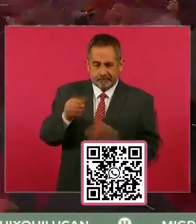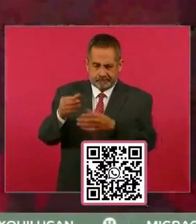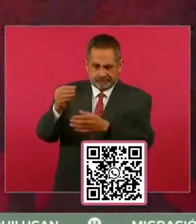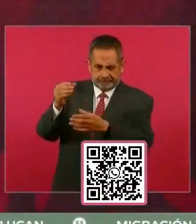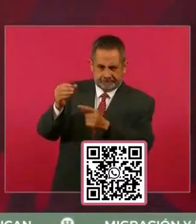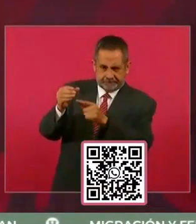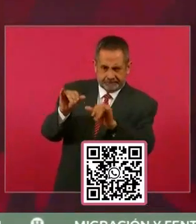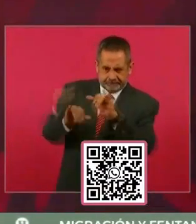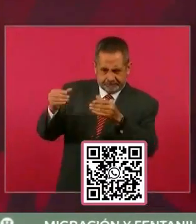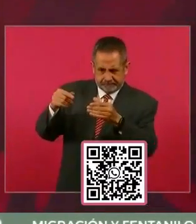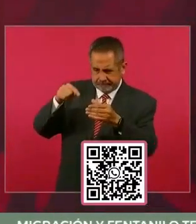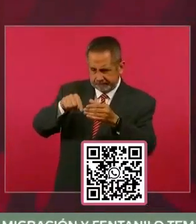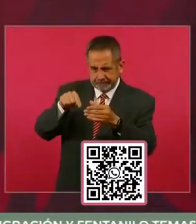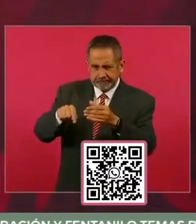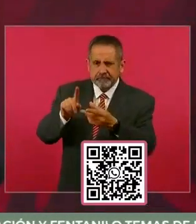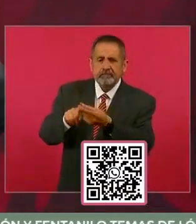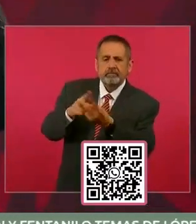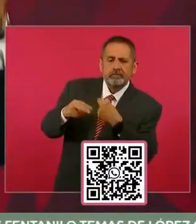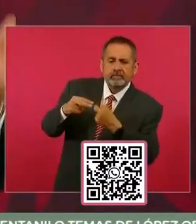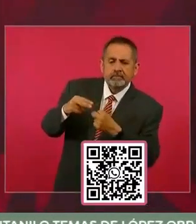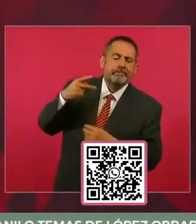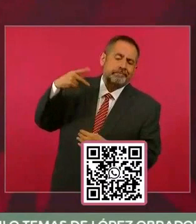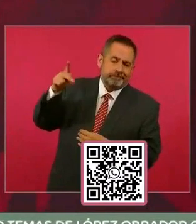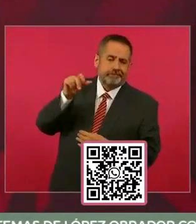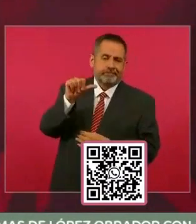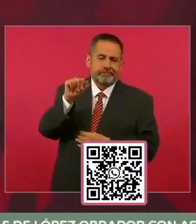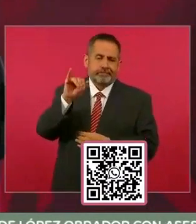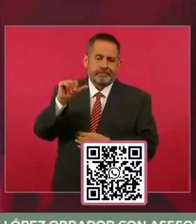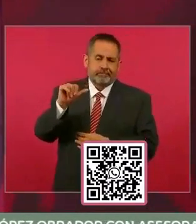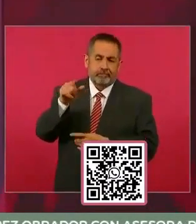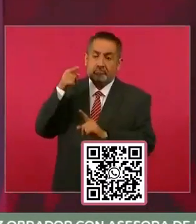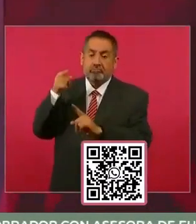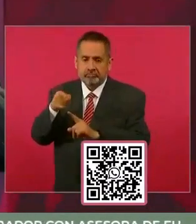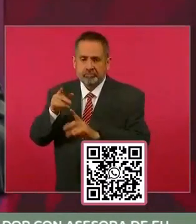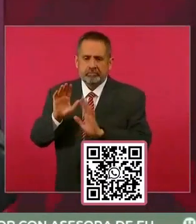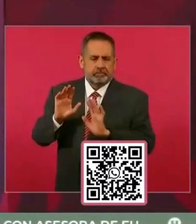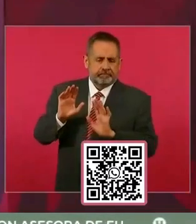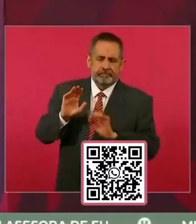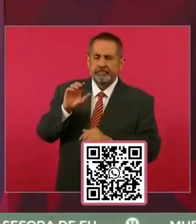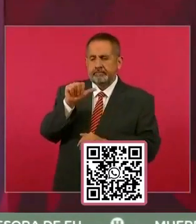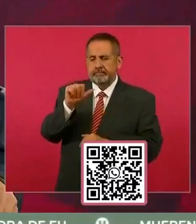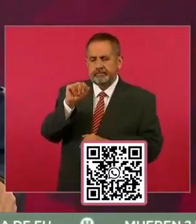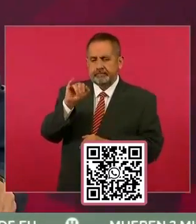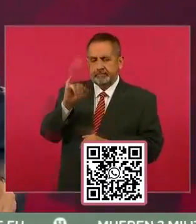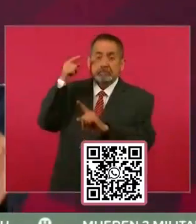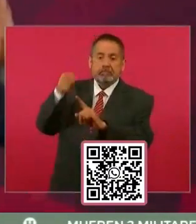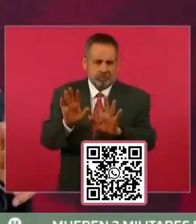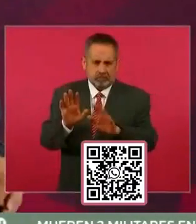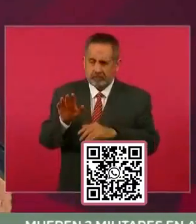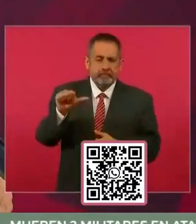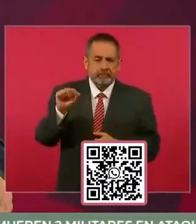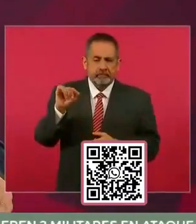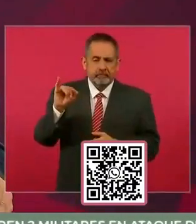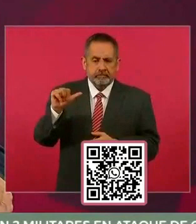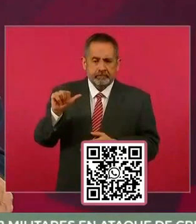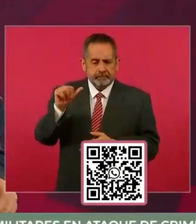fentanilo, otros precursores, vienen de Asia, vamos a decir. No vamos a decir China, de Asia.